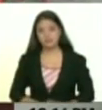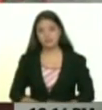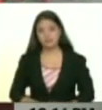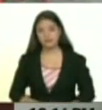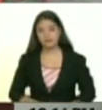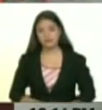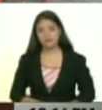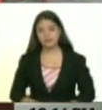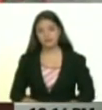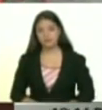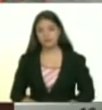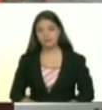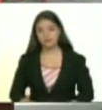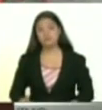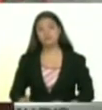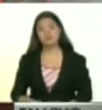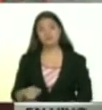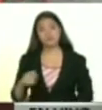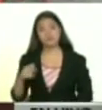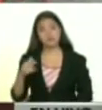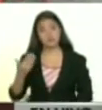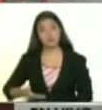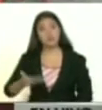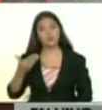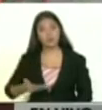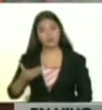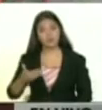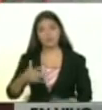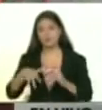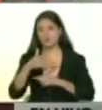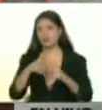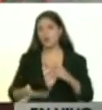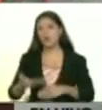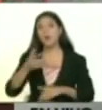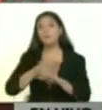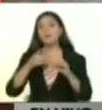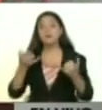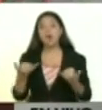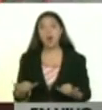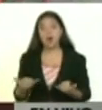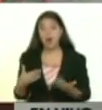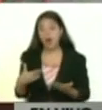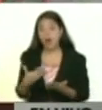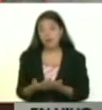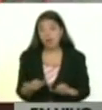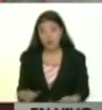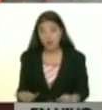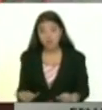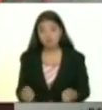este elemento tan importante. Pero por ahora, quizás,